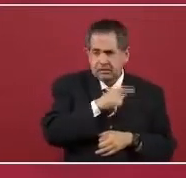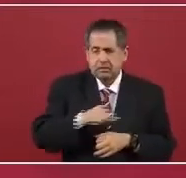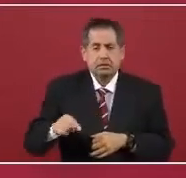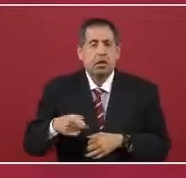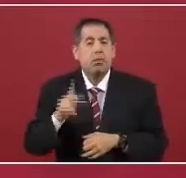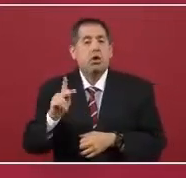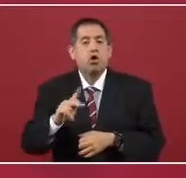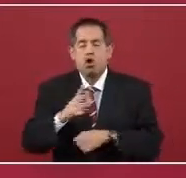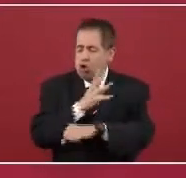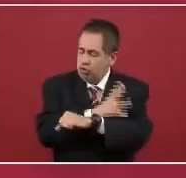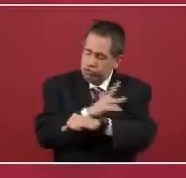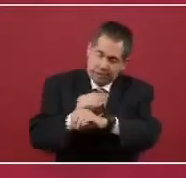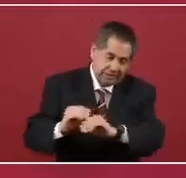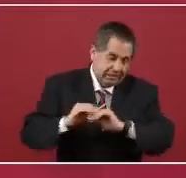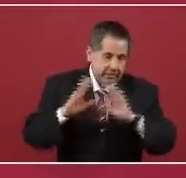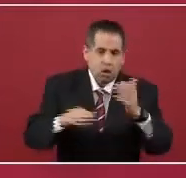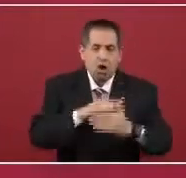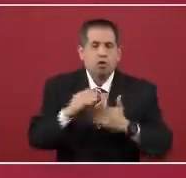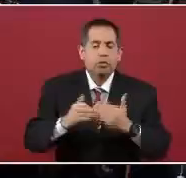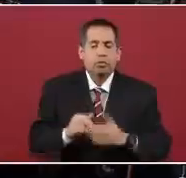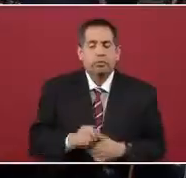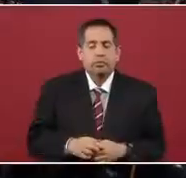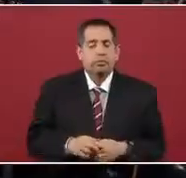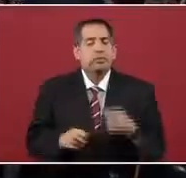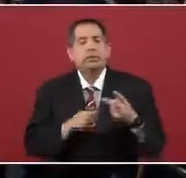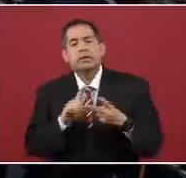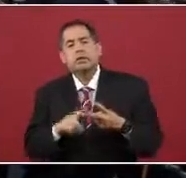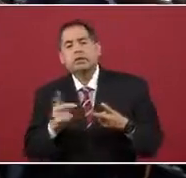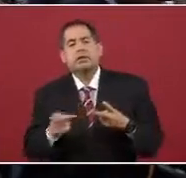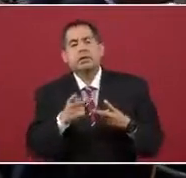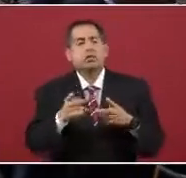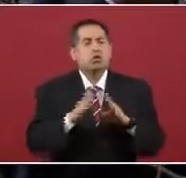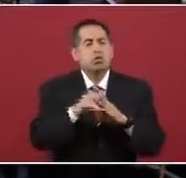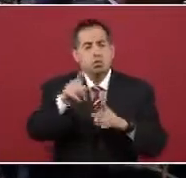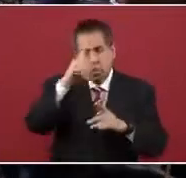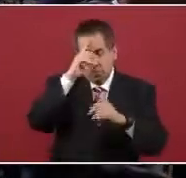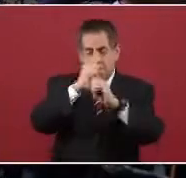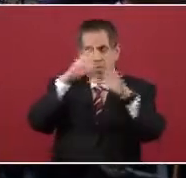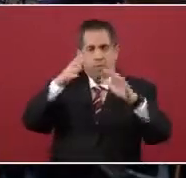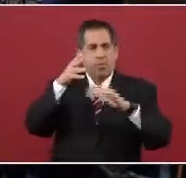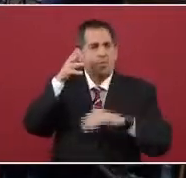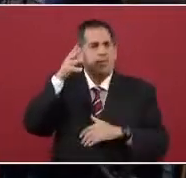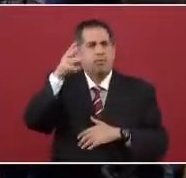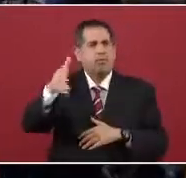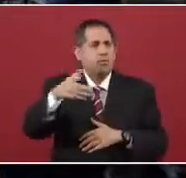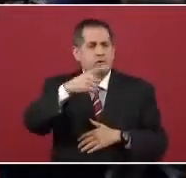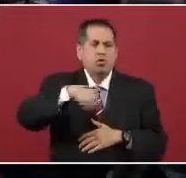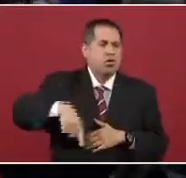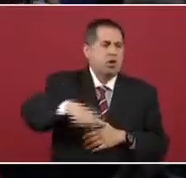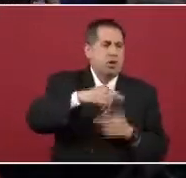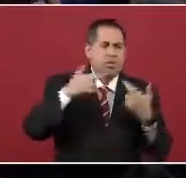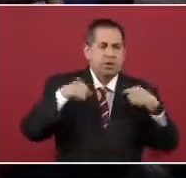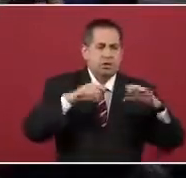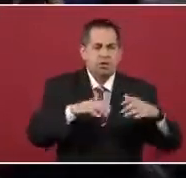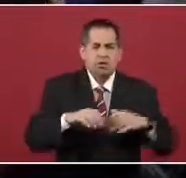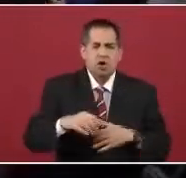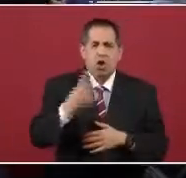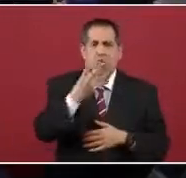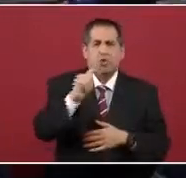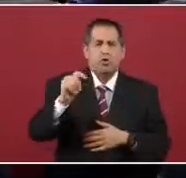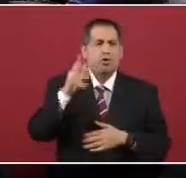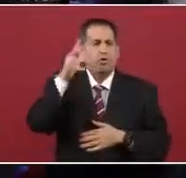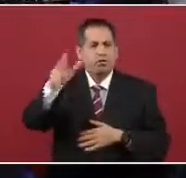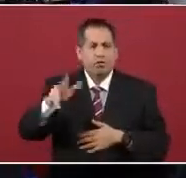va a ser transparente. Y la segunda pregunta, ¿cómo vislumbra el magisterio en la 4T? ¿Cómo lo